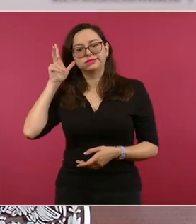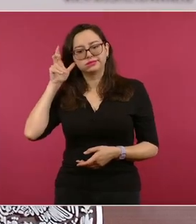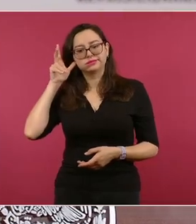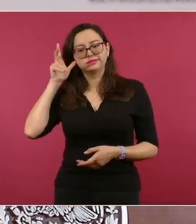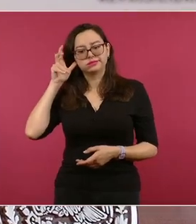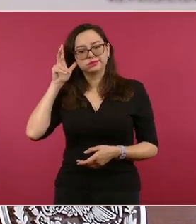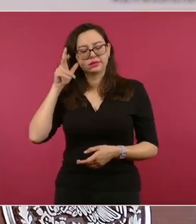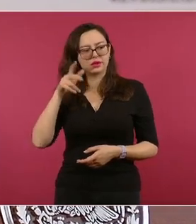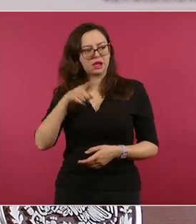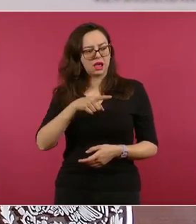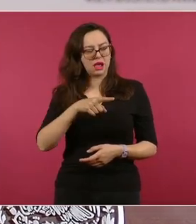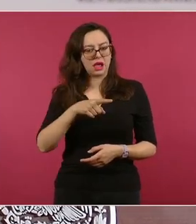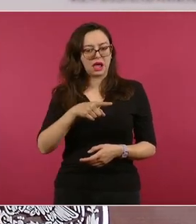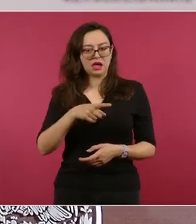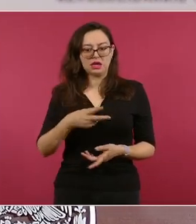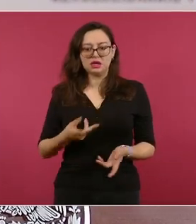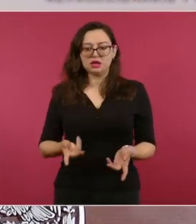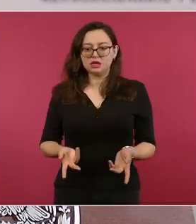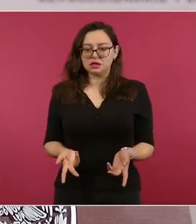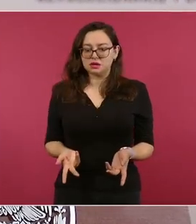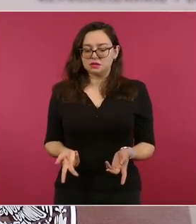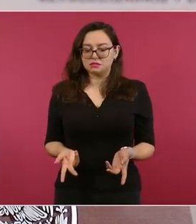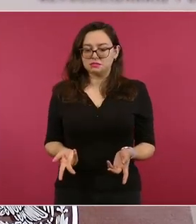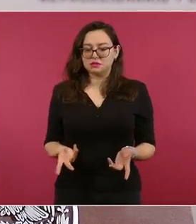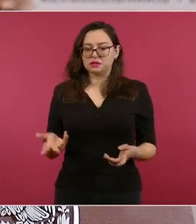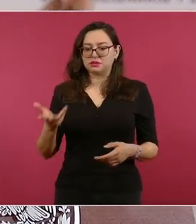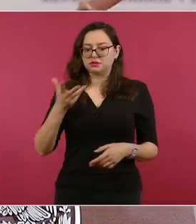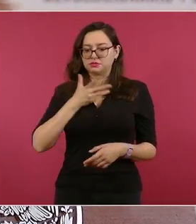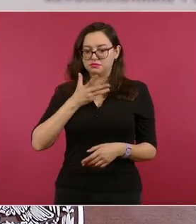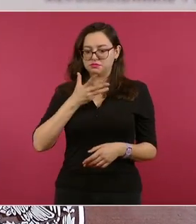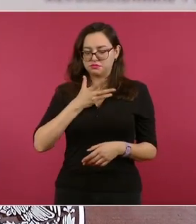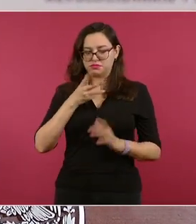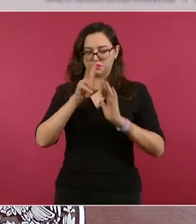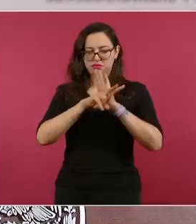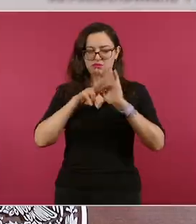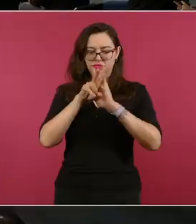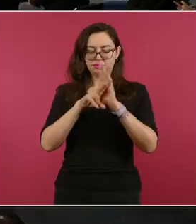A ver si se consigue, es muy breve.